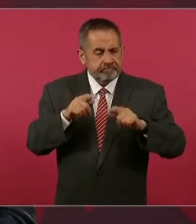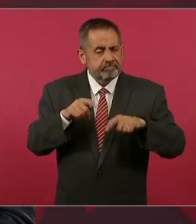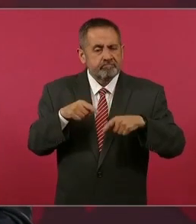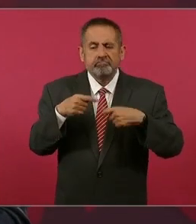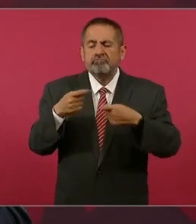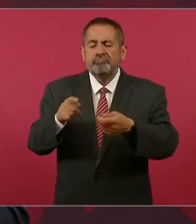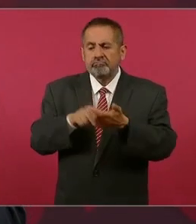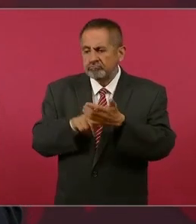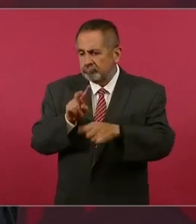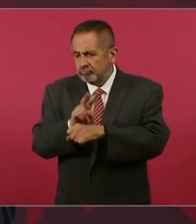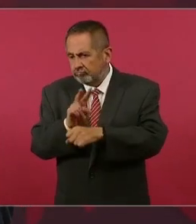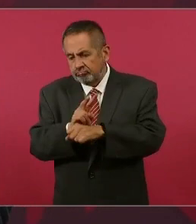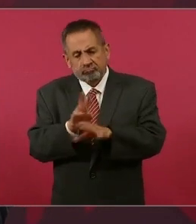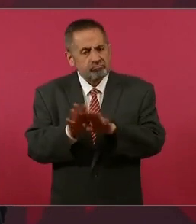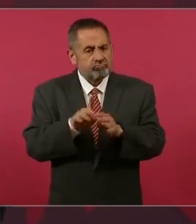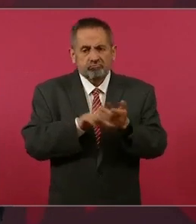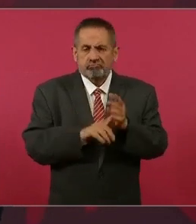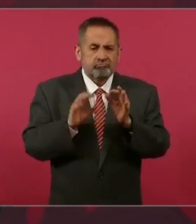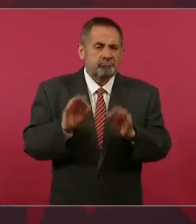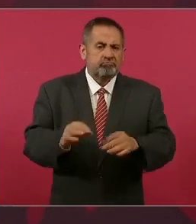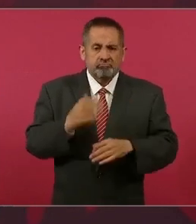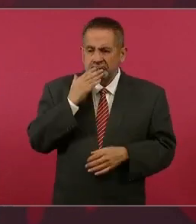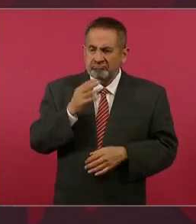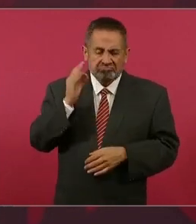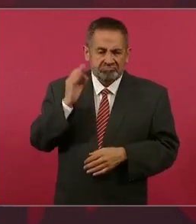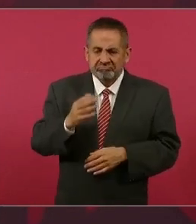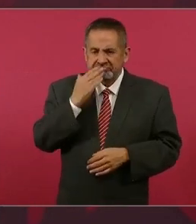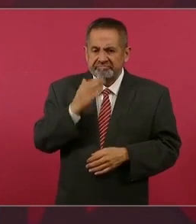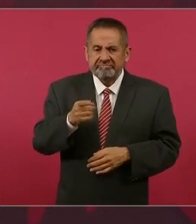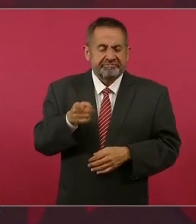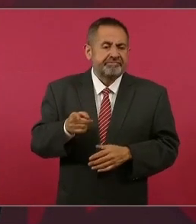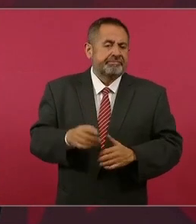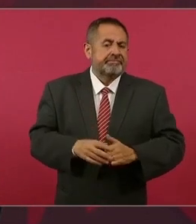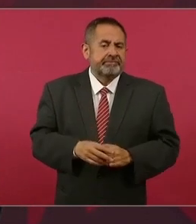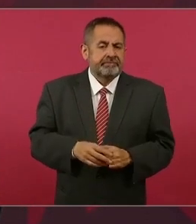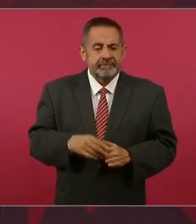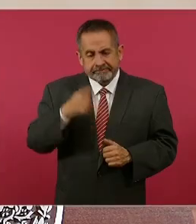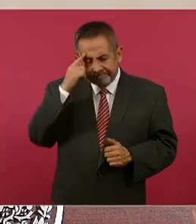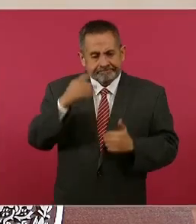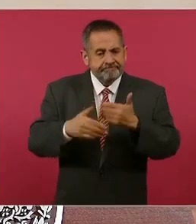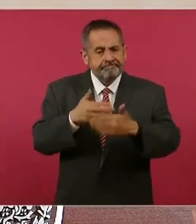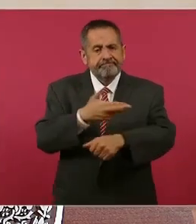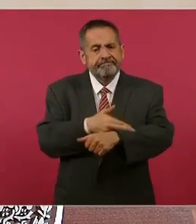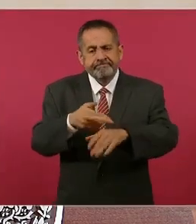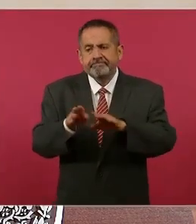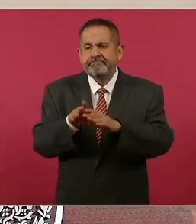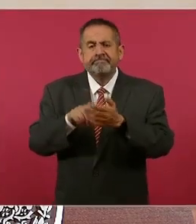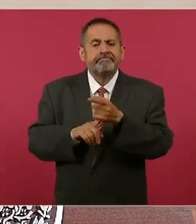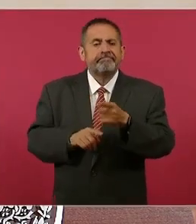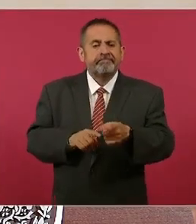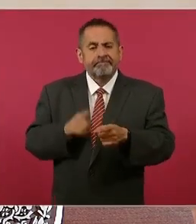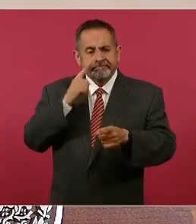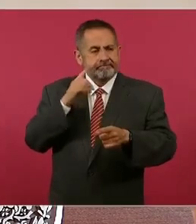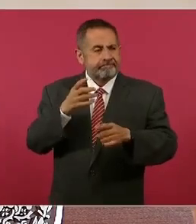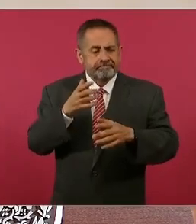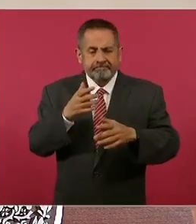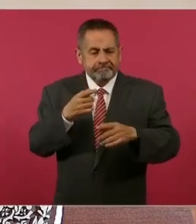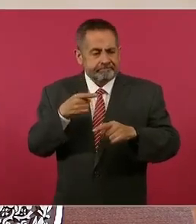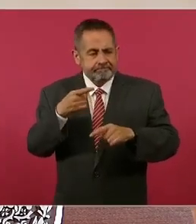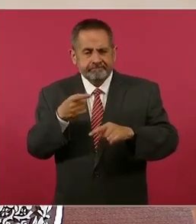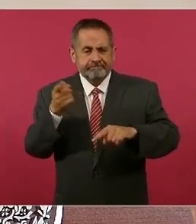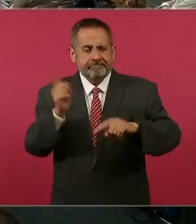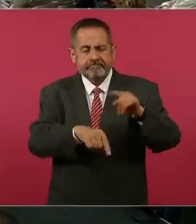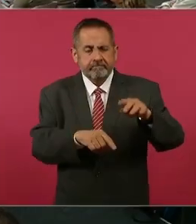un trabajo muy eficaz para confiscar.